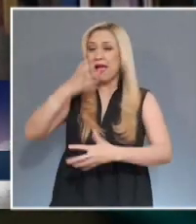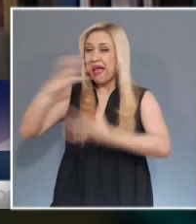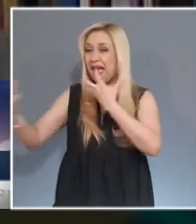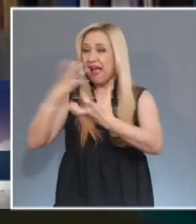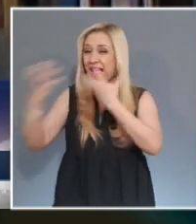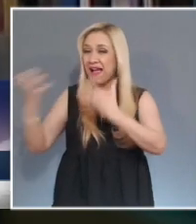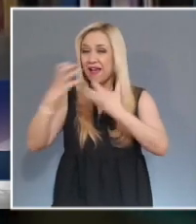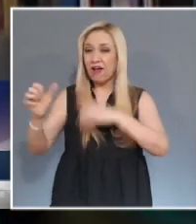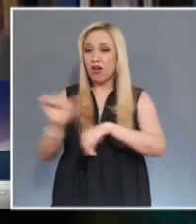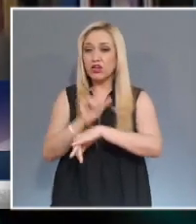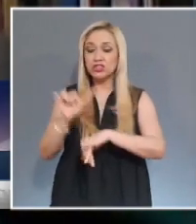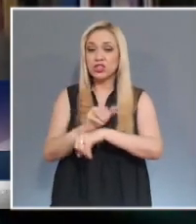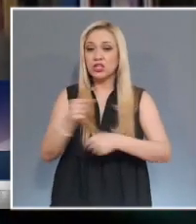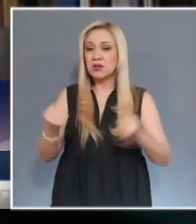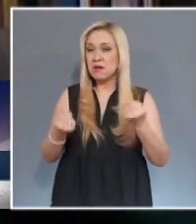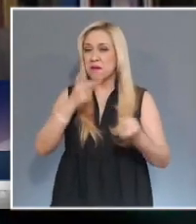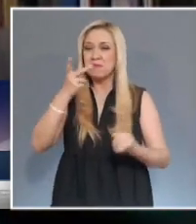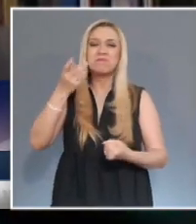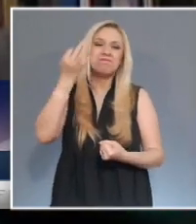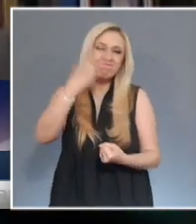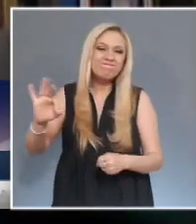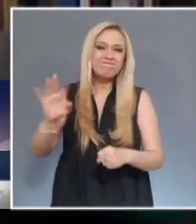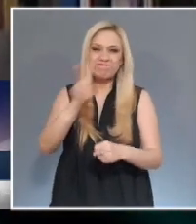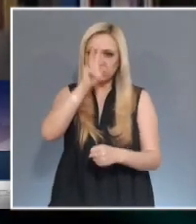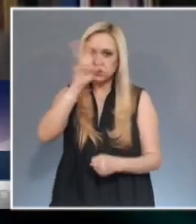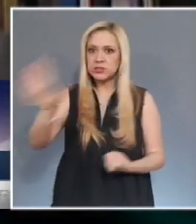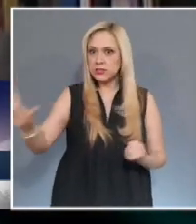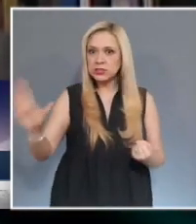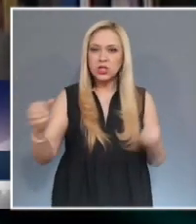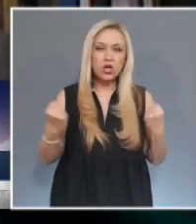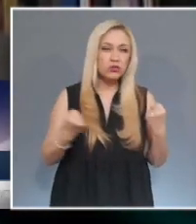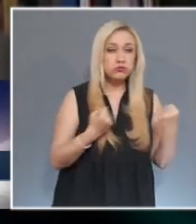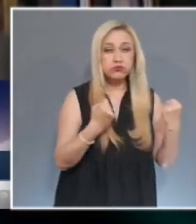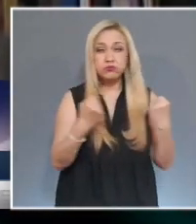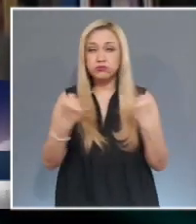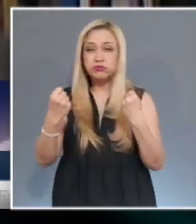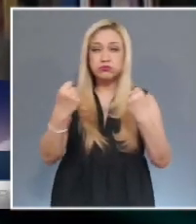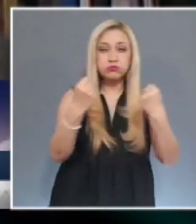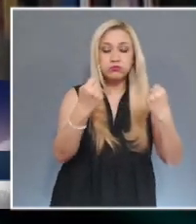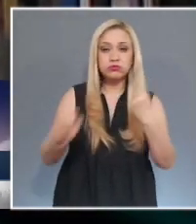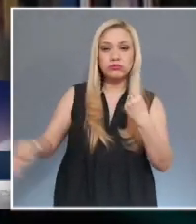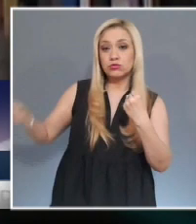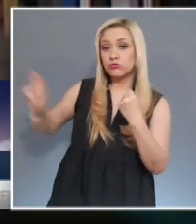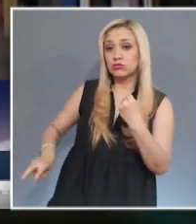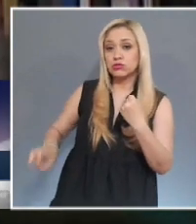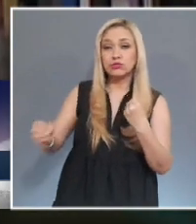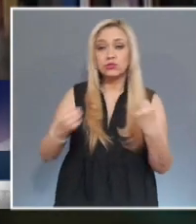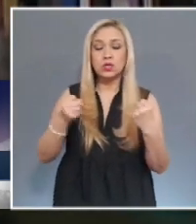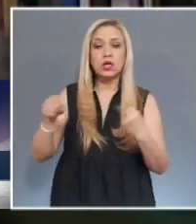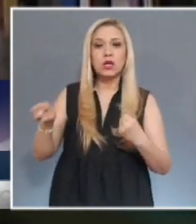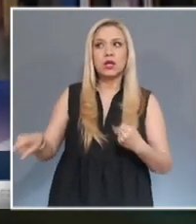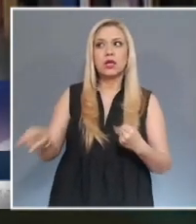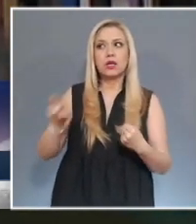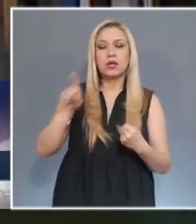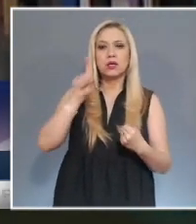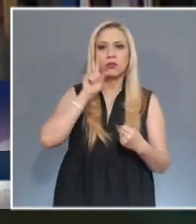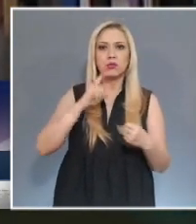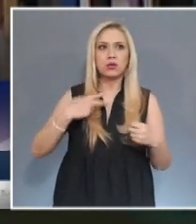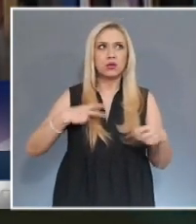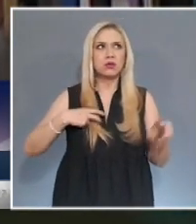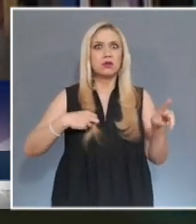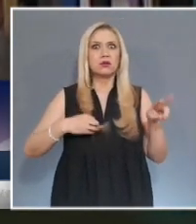las injurias y todas las amenazas. Se la lleva, la sube, e incluso ella ya con miedo